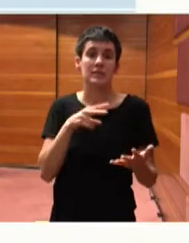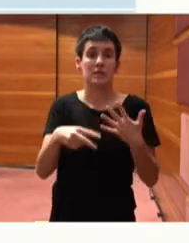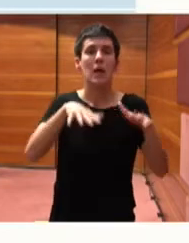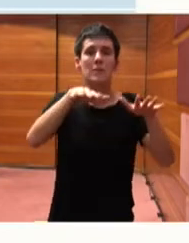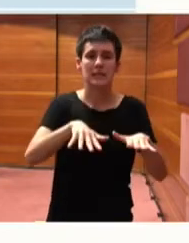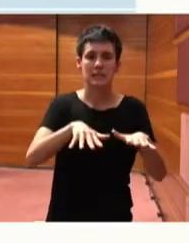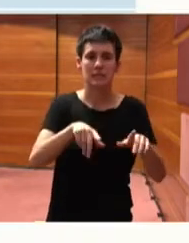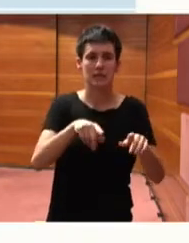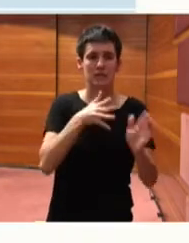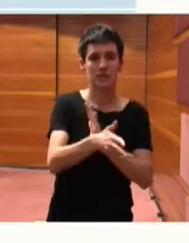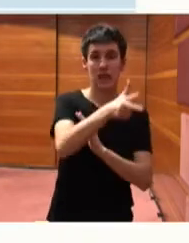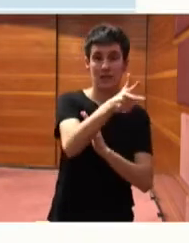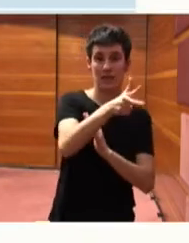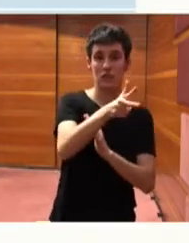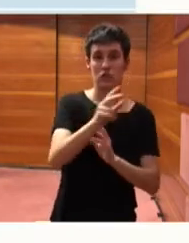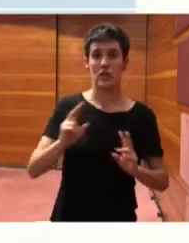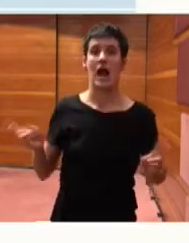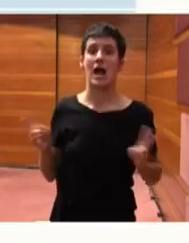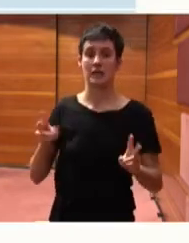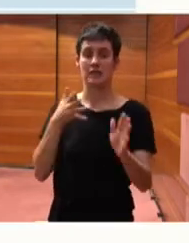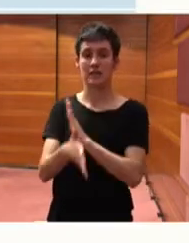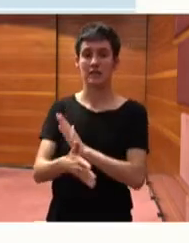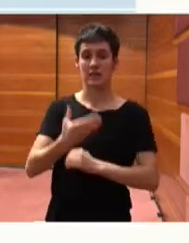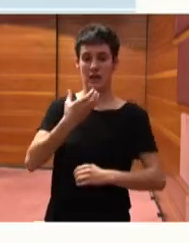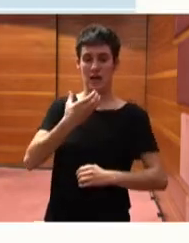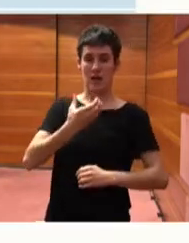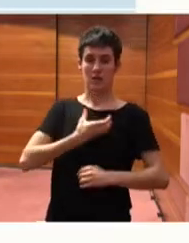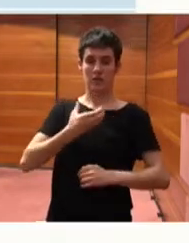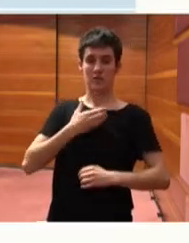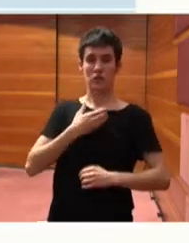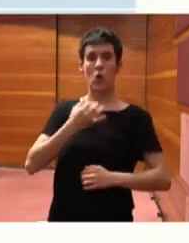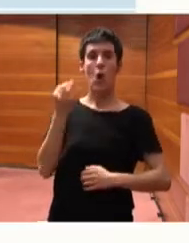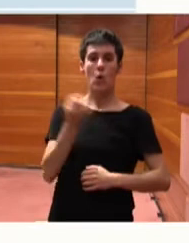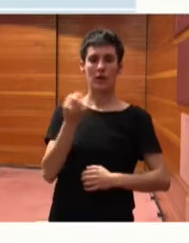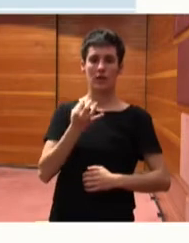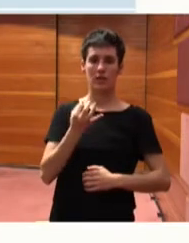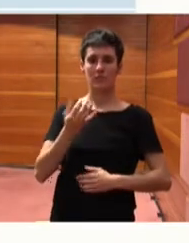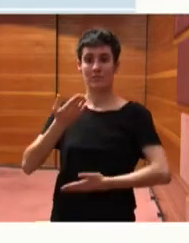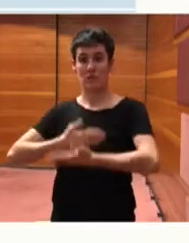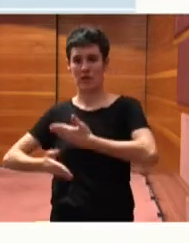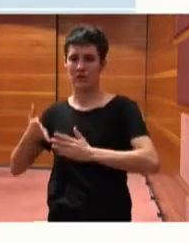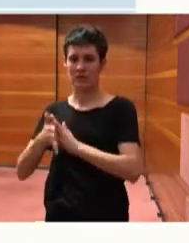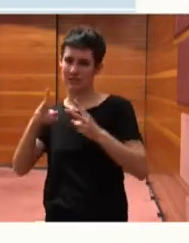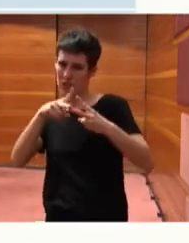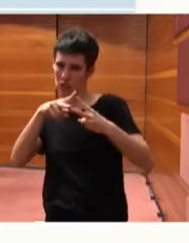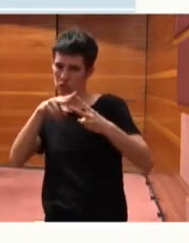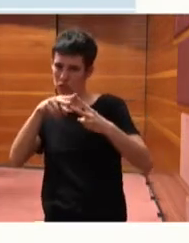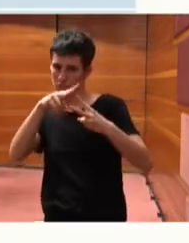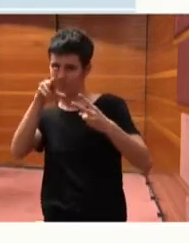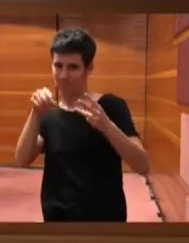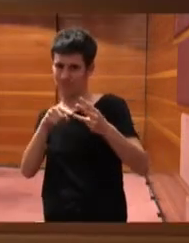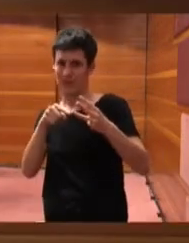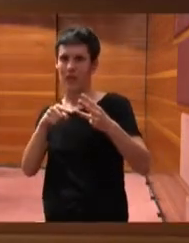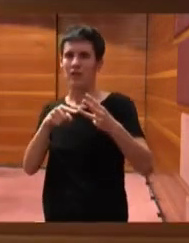ciudadanía y la activa una obligación de la administración. Esto tiene un poco de las dos cosas. Sería la obligación